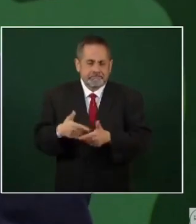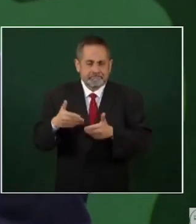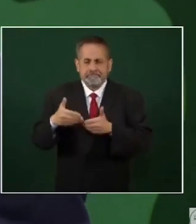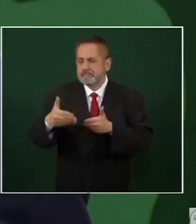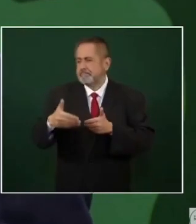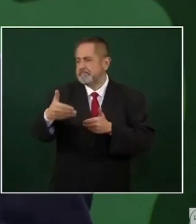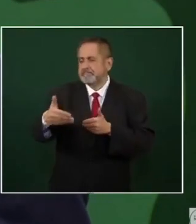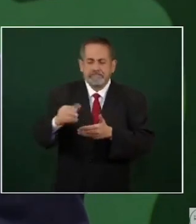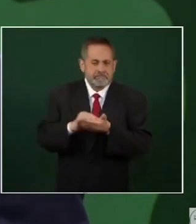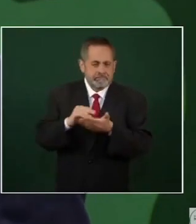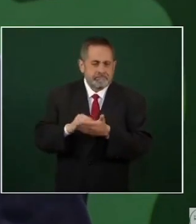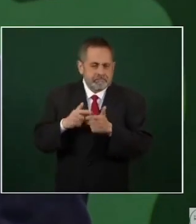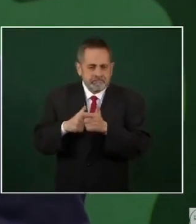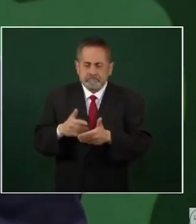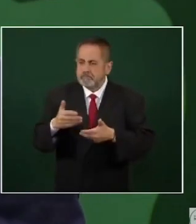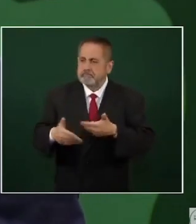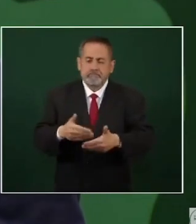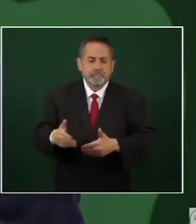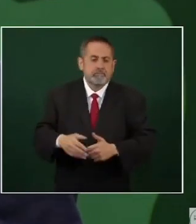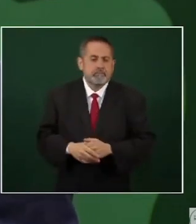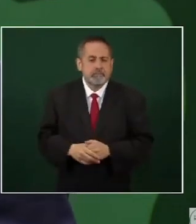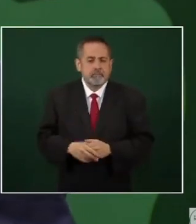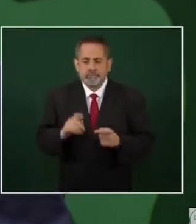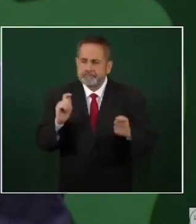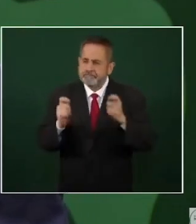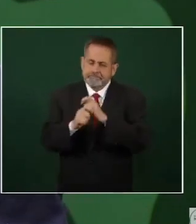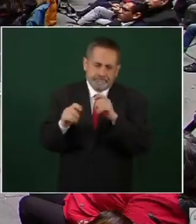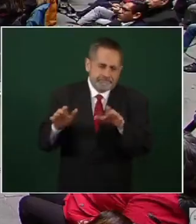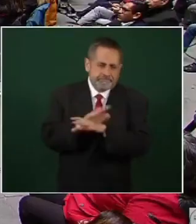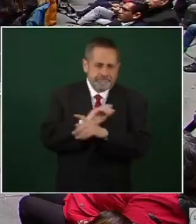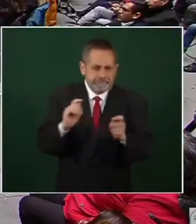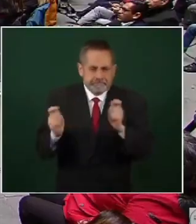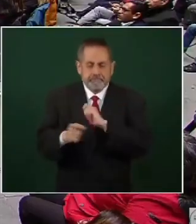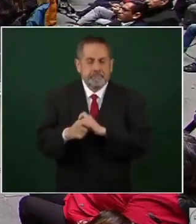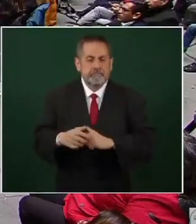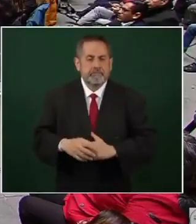a continuar la transformación.